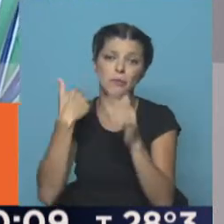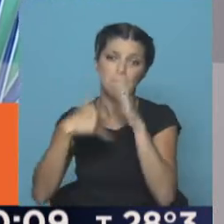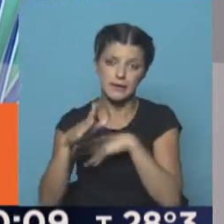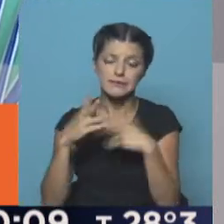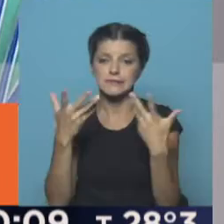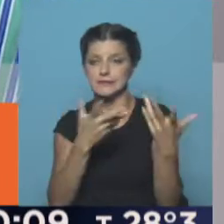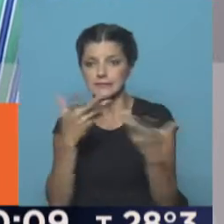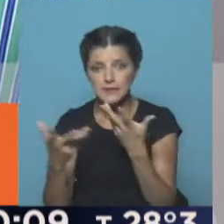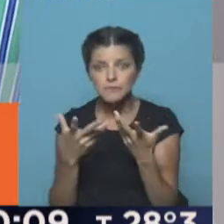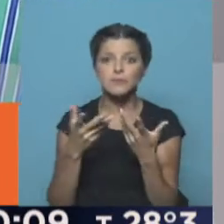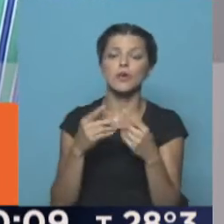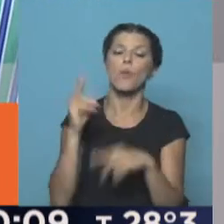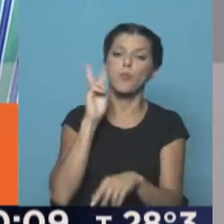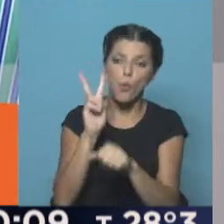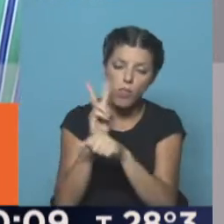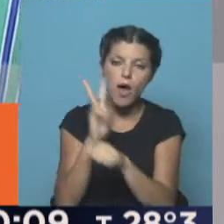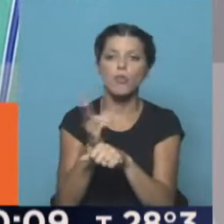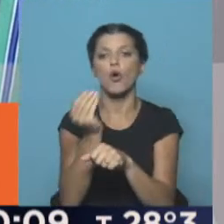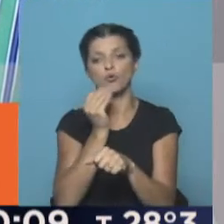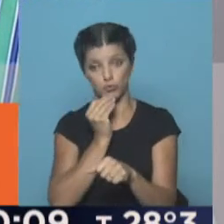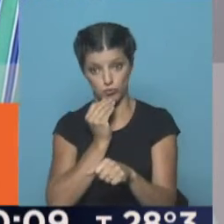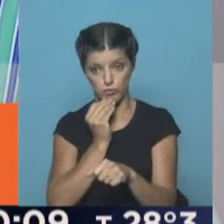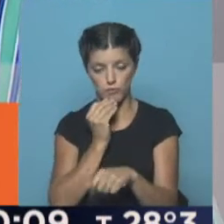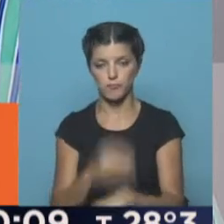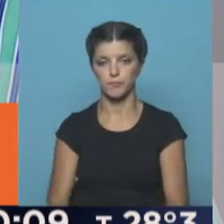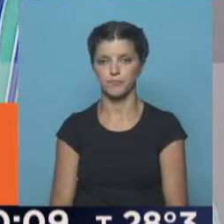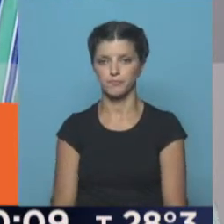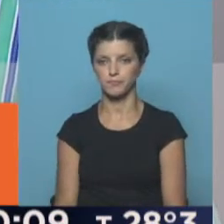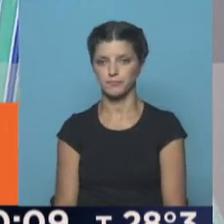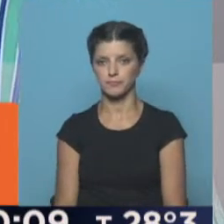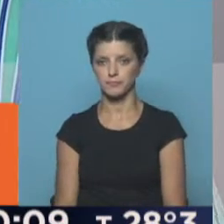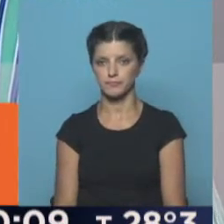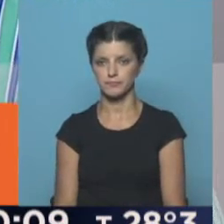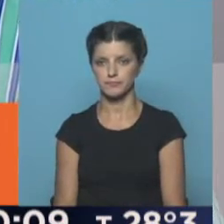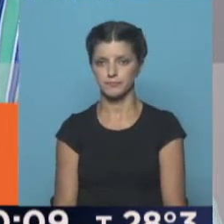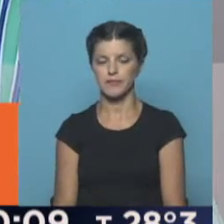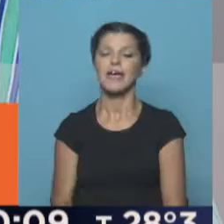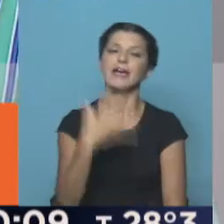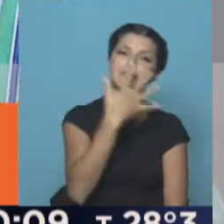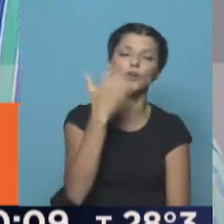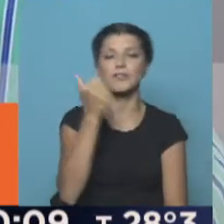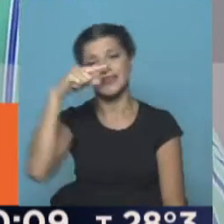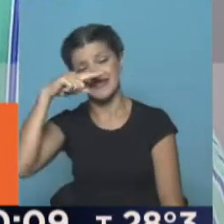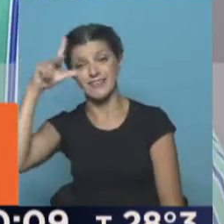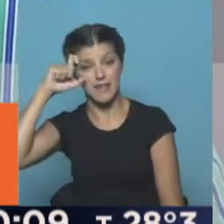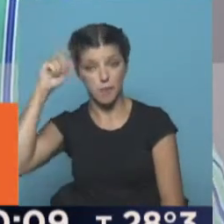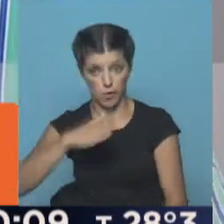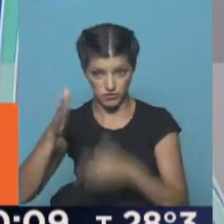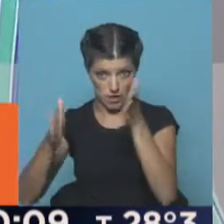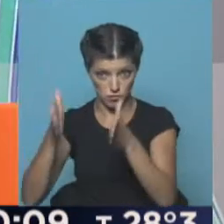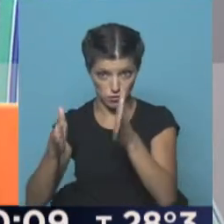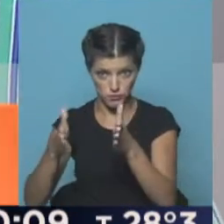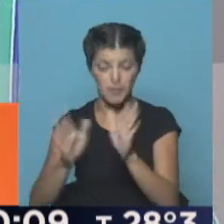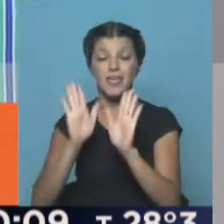acomodando sus consumos la restricción de consumos ella ya es clara 5 6 7 10 por ciento y los